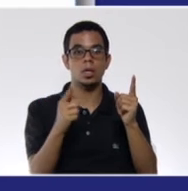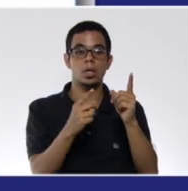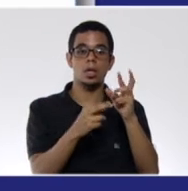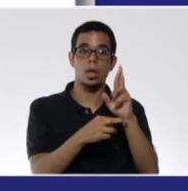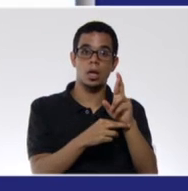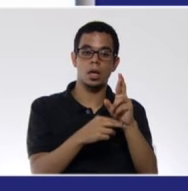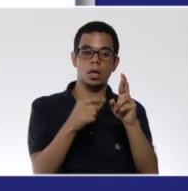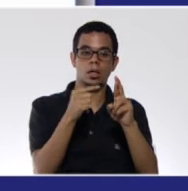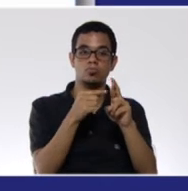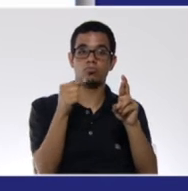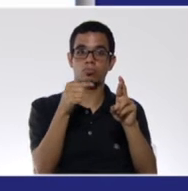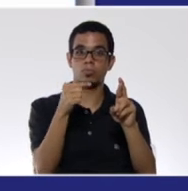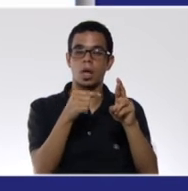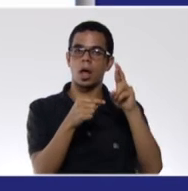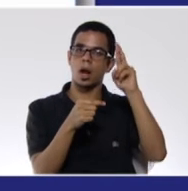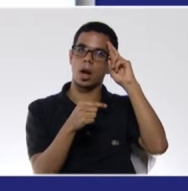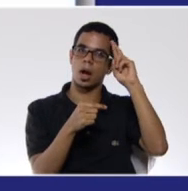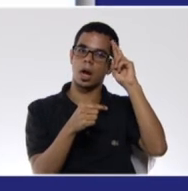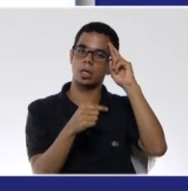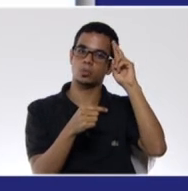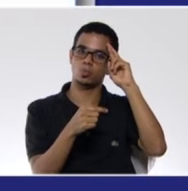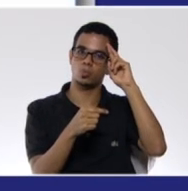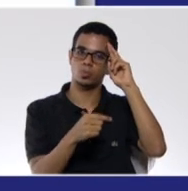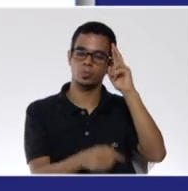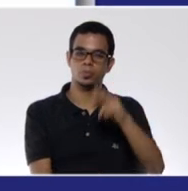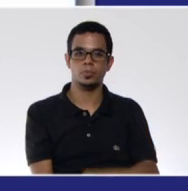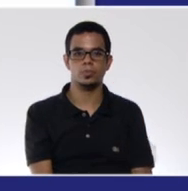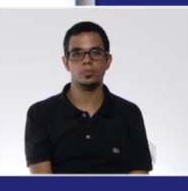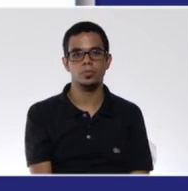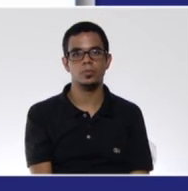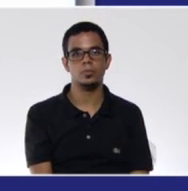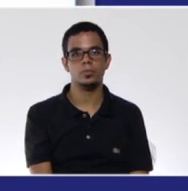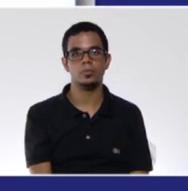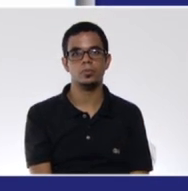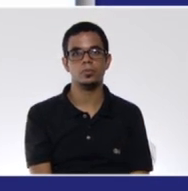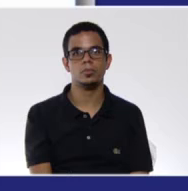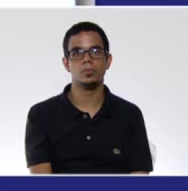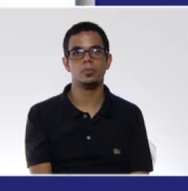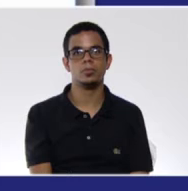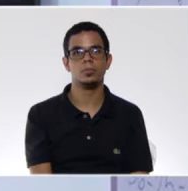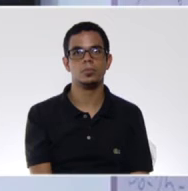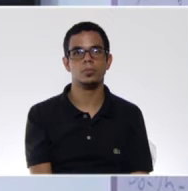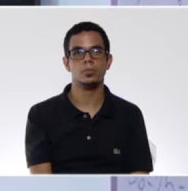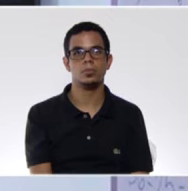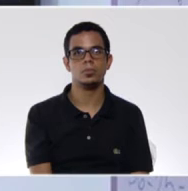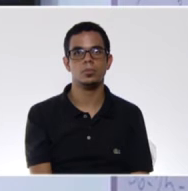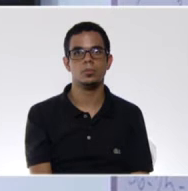razón en minúscula y en color azul.